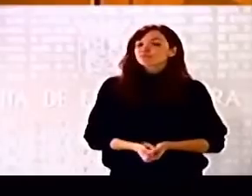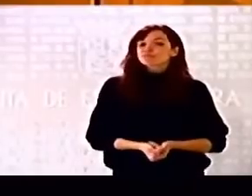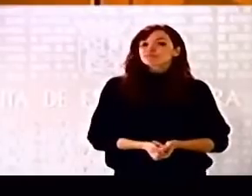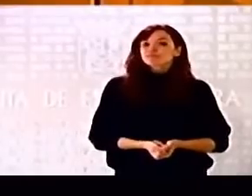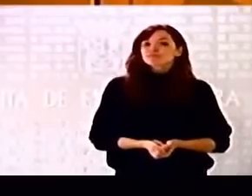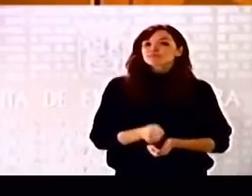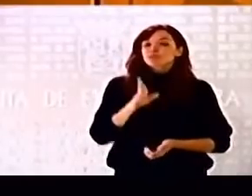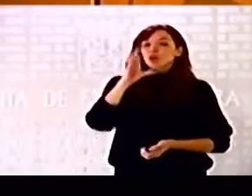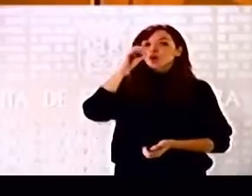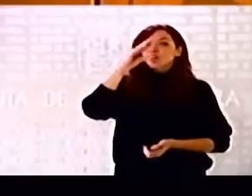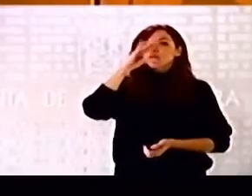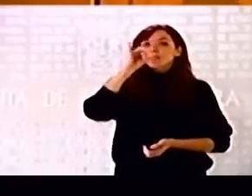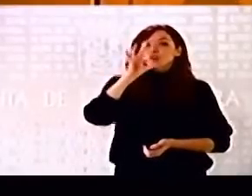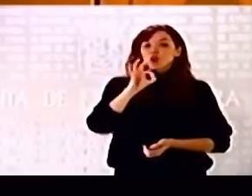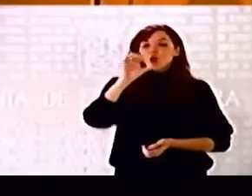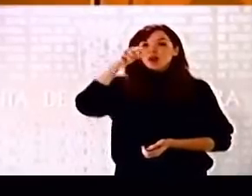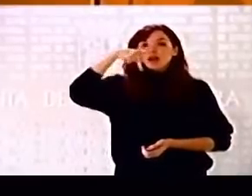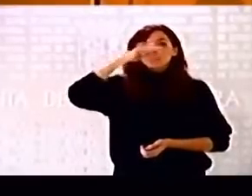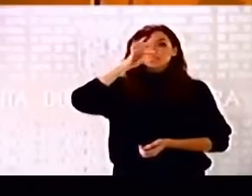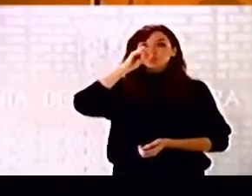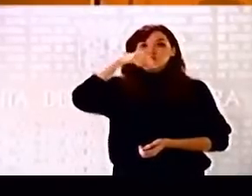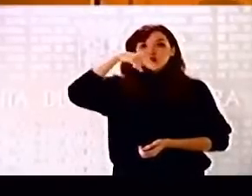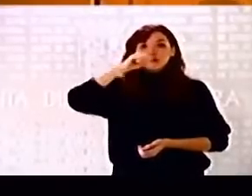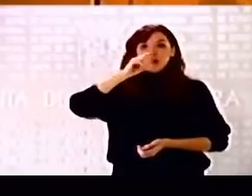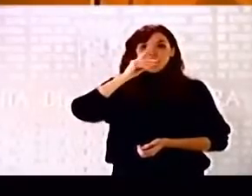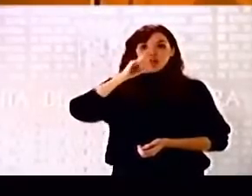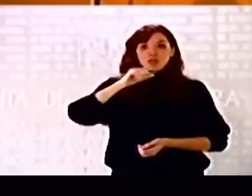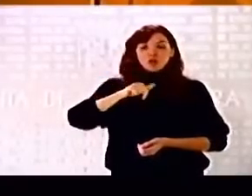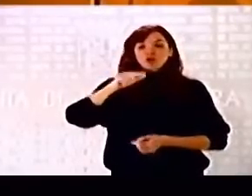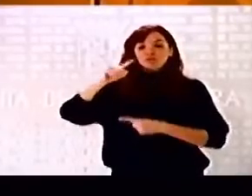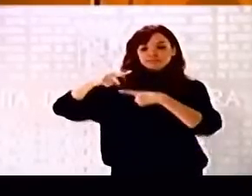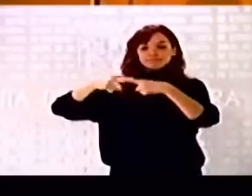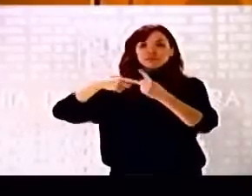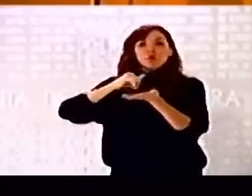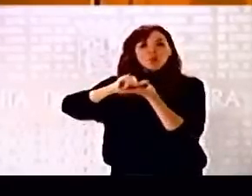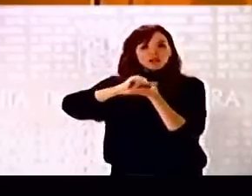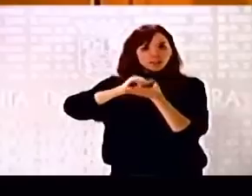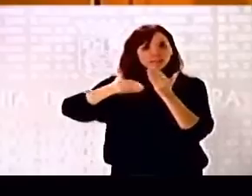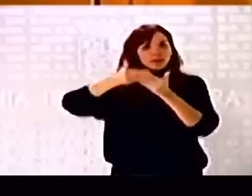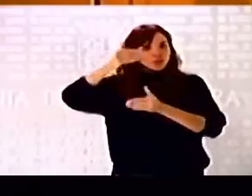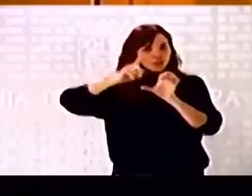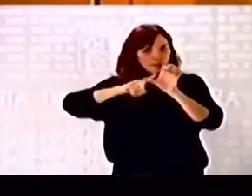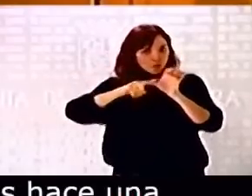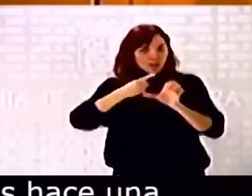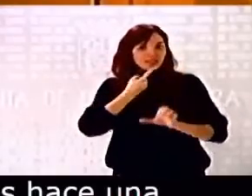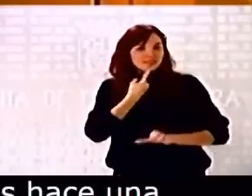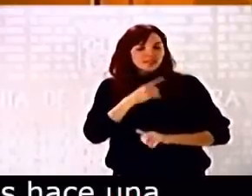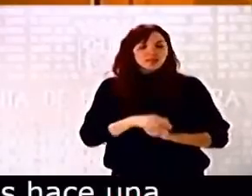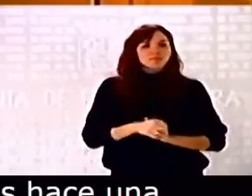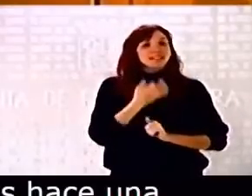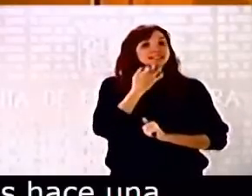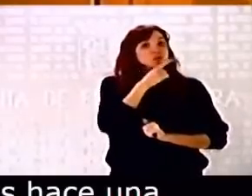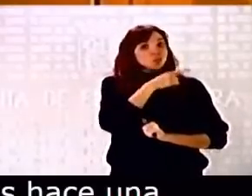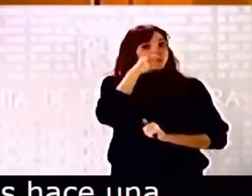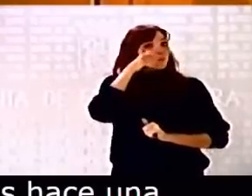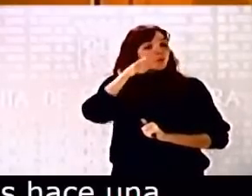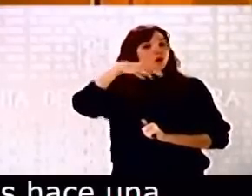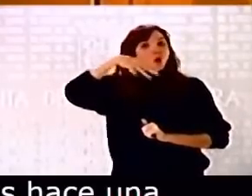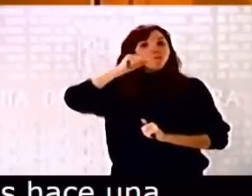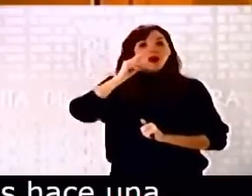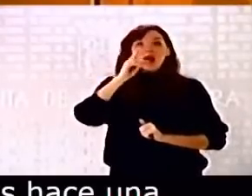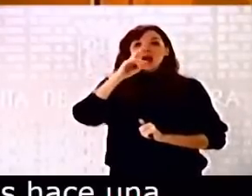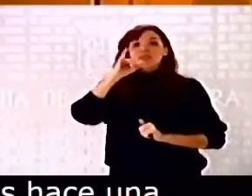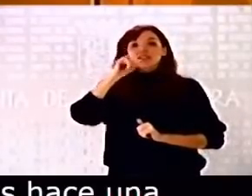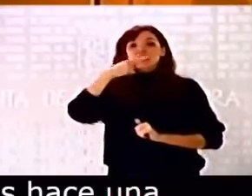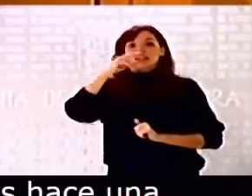Pues Rocío Entonado, del periódico Extremadura, nos hace una pregunta a través de WhatsApp, que dice que si puede confirmar si el brote de Madrigalejo tiene origen en el colegio